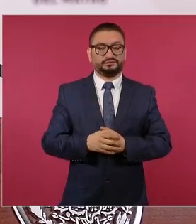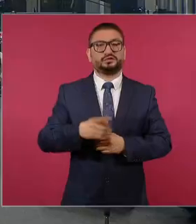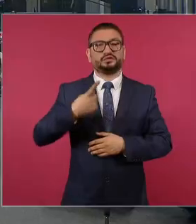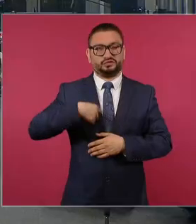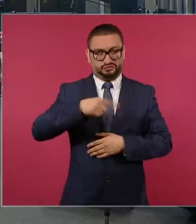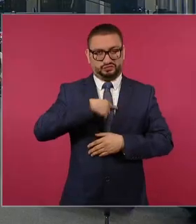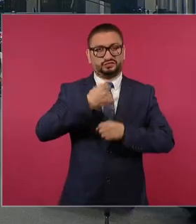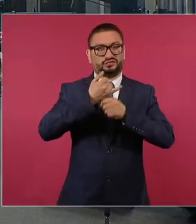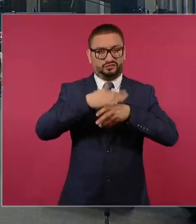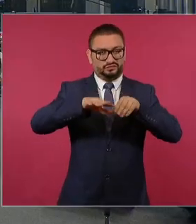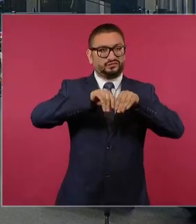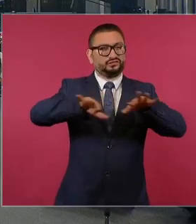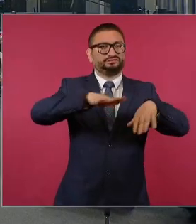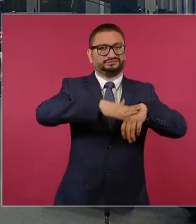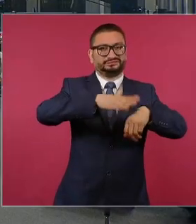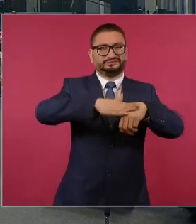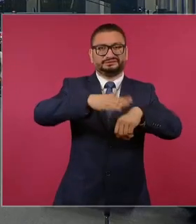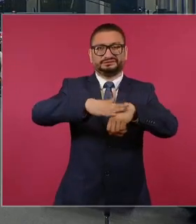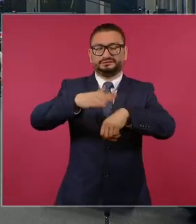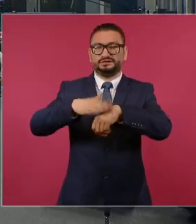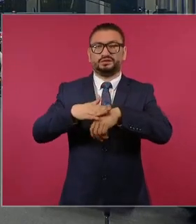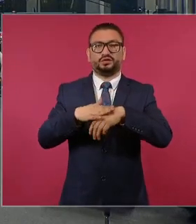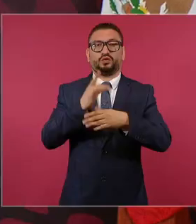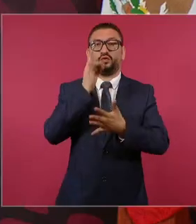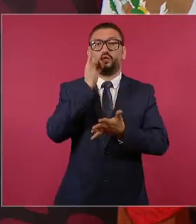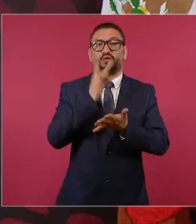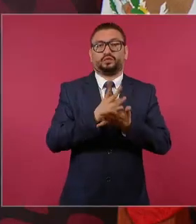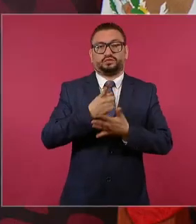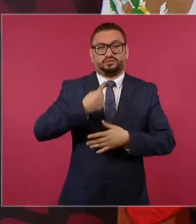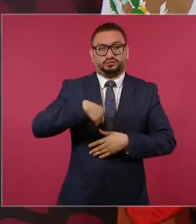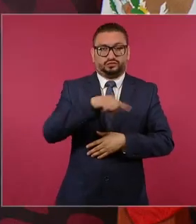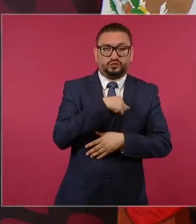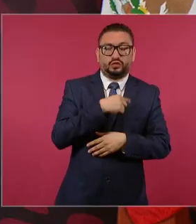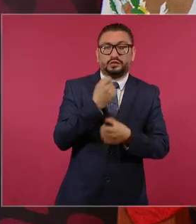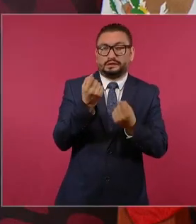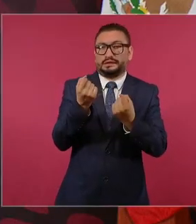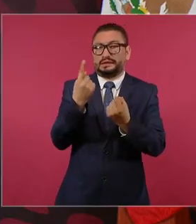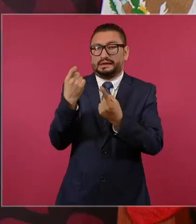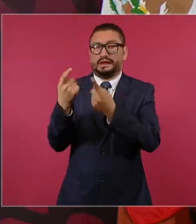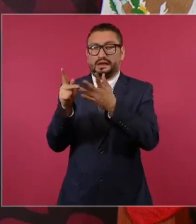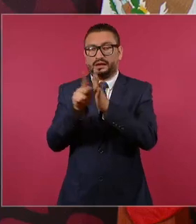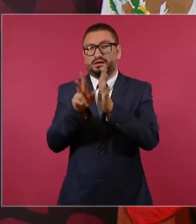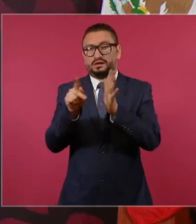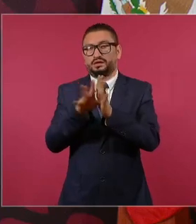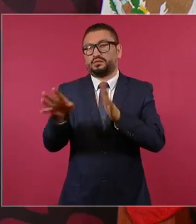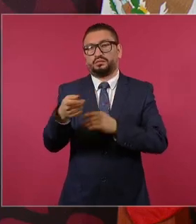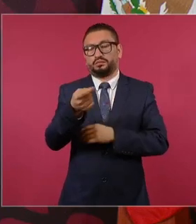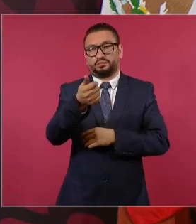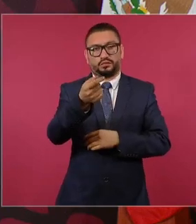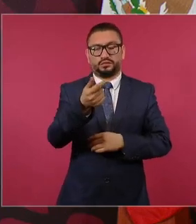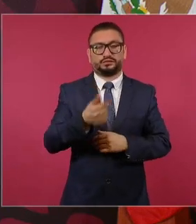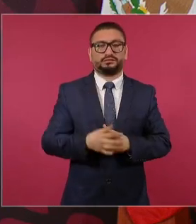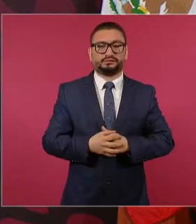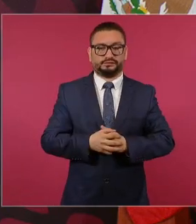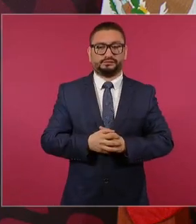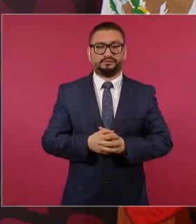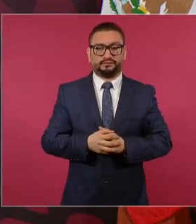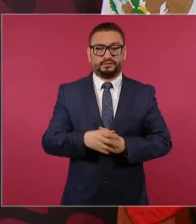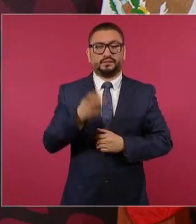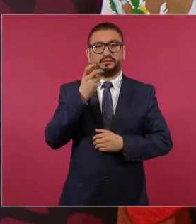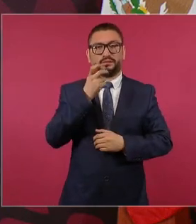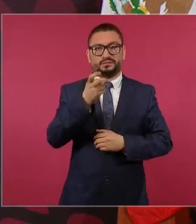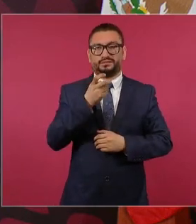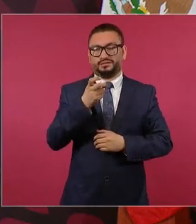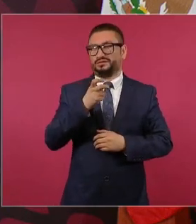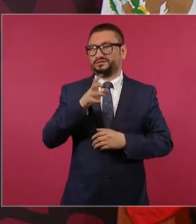informando, informando. Y eso nada más nosotros y otros medios, muy pocos. Por lo